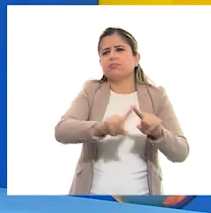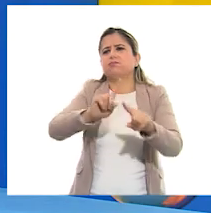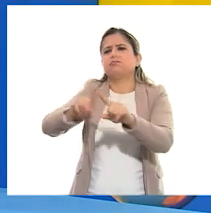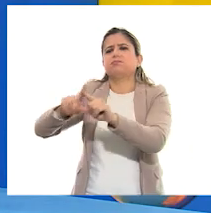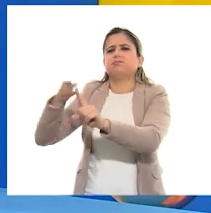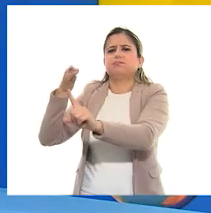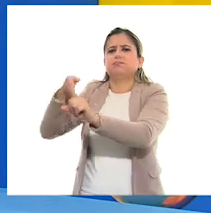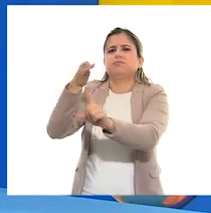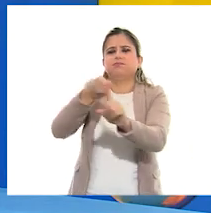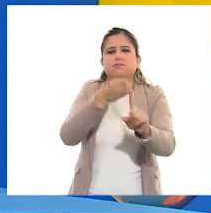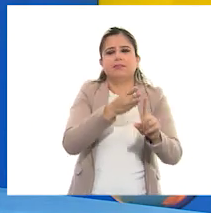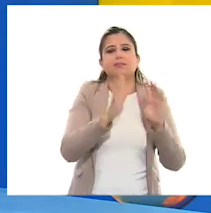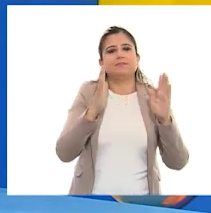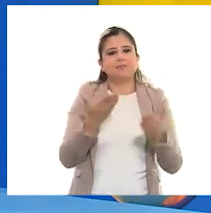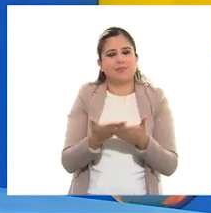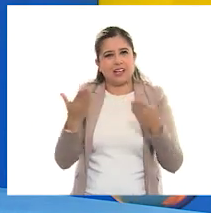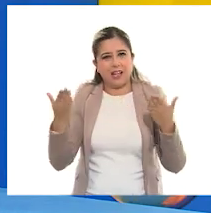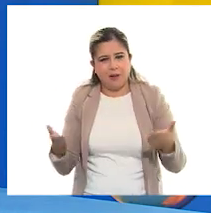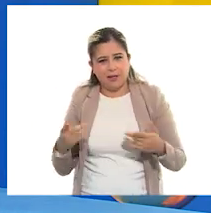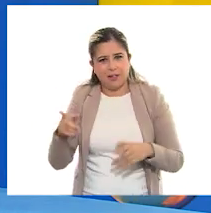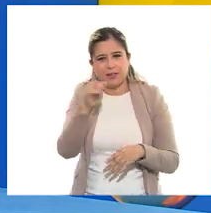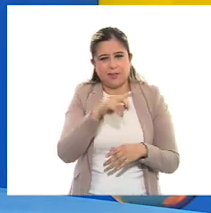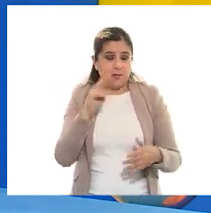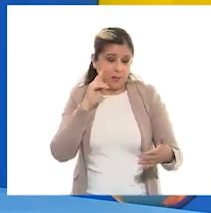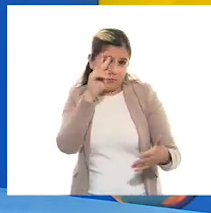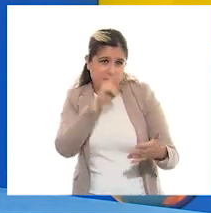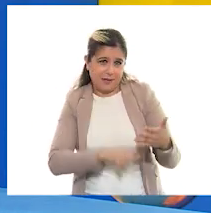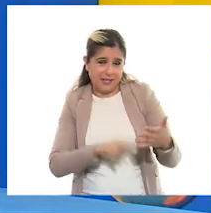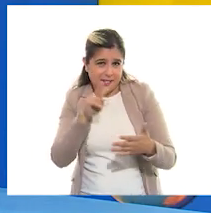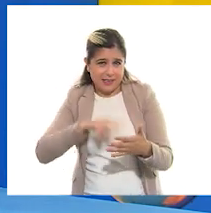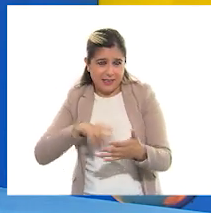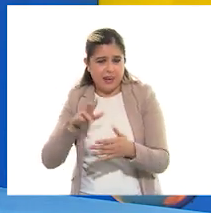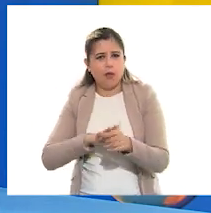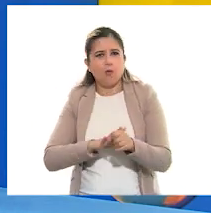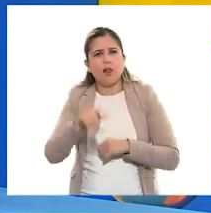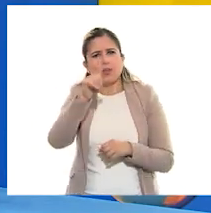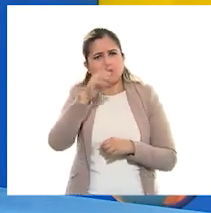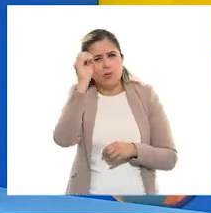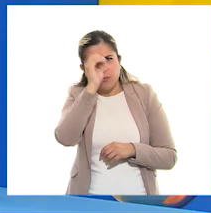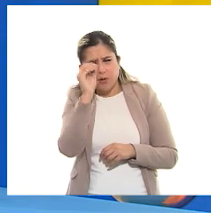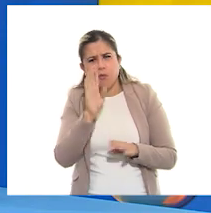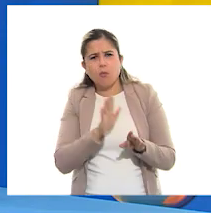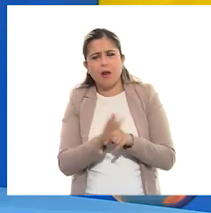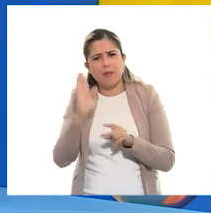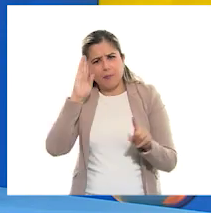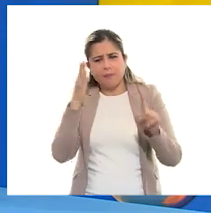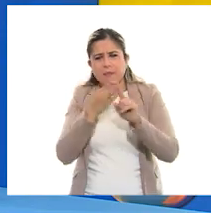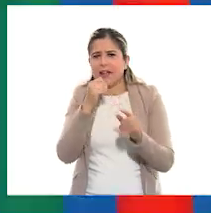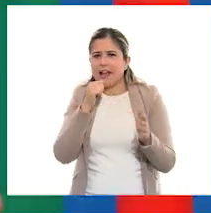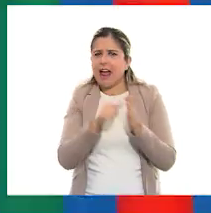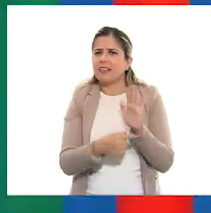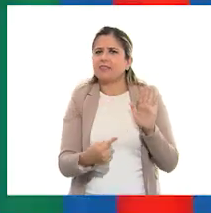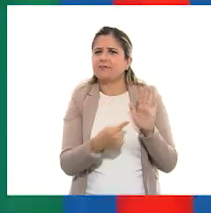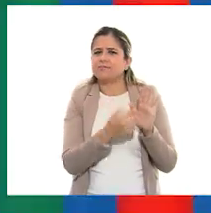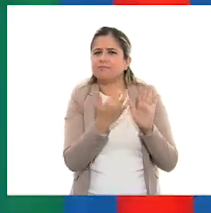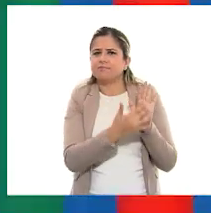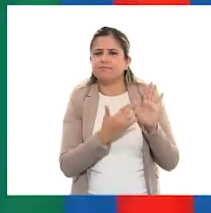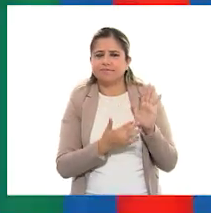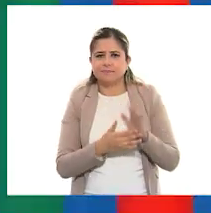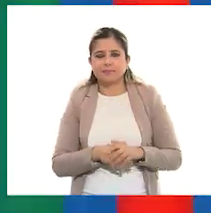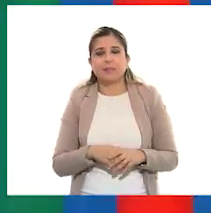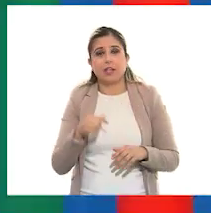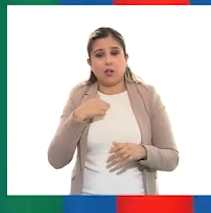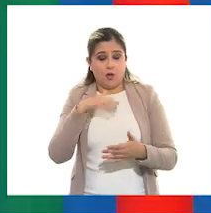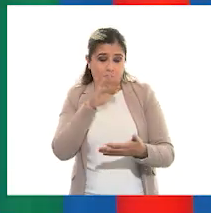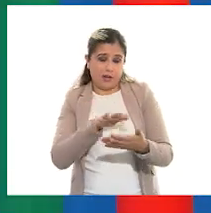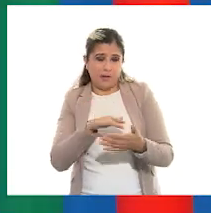destinatarios. Ahora, con base en el contenido, ¿cuál consideras que es el propósito de la carta? Yo pienso que el